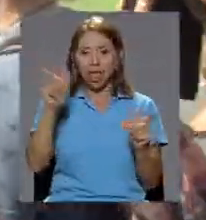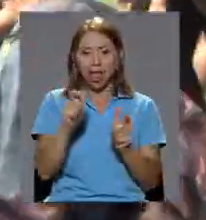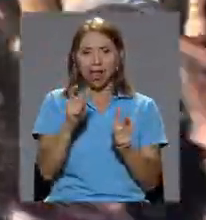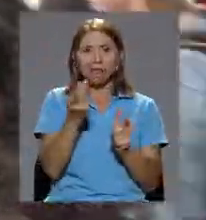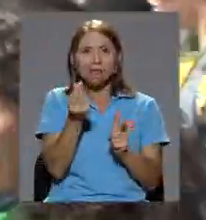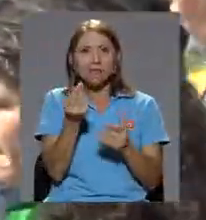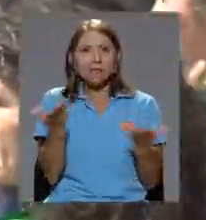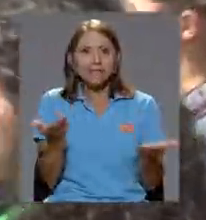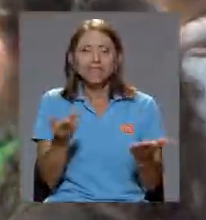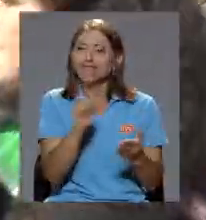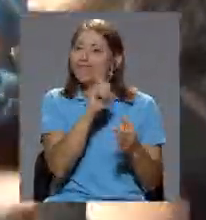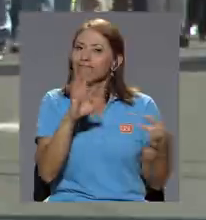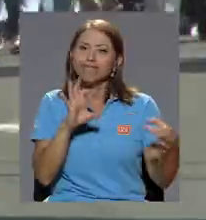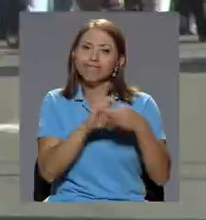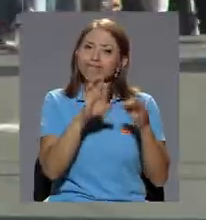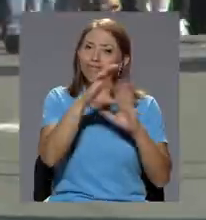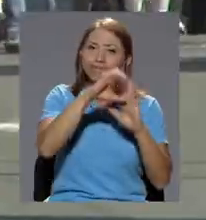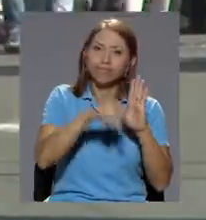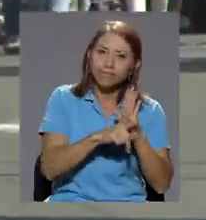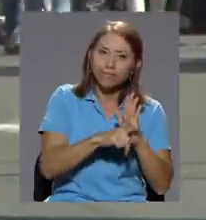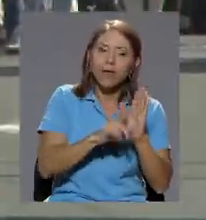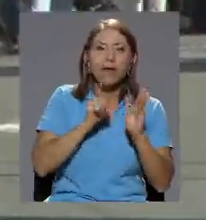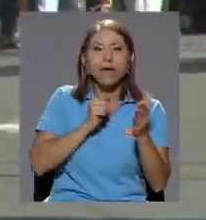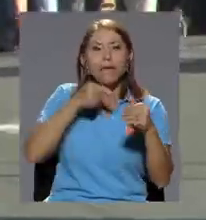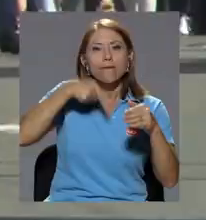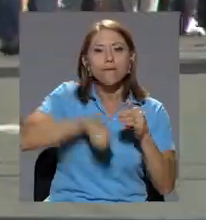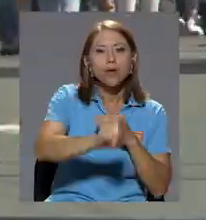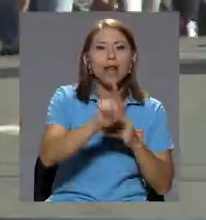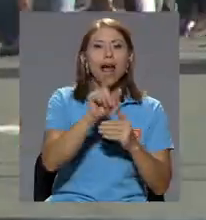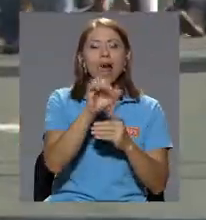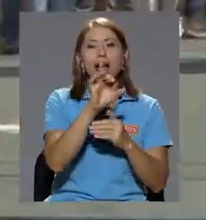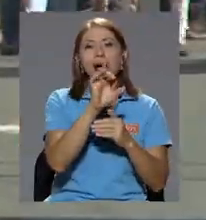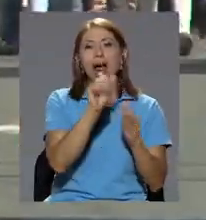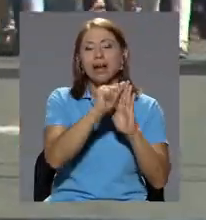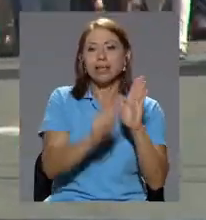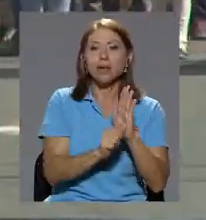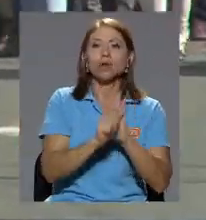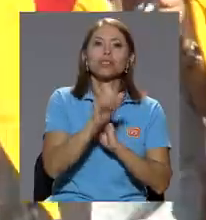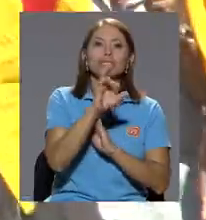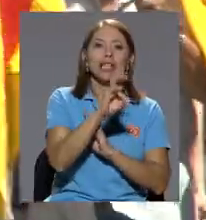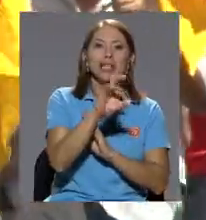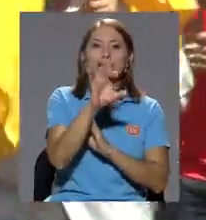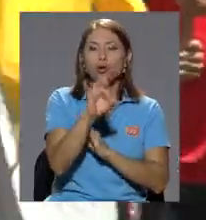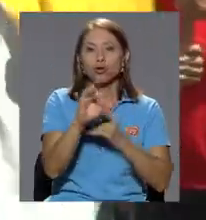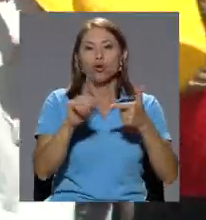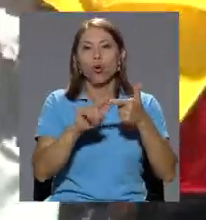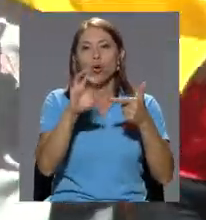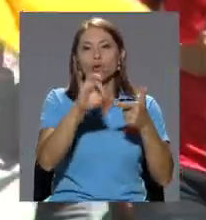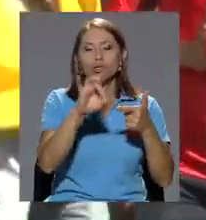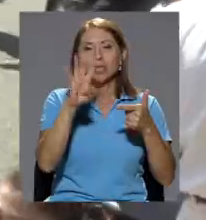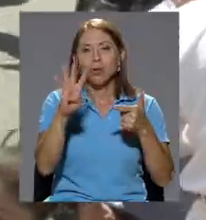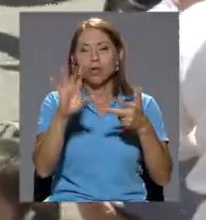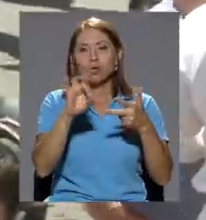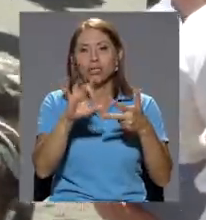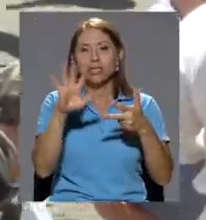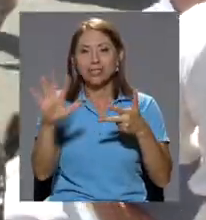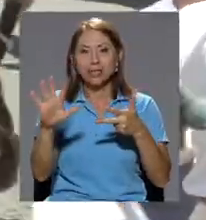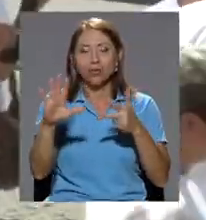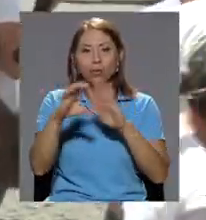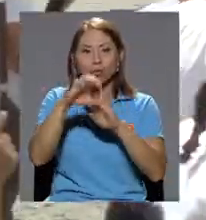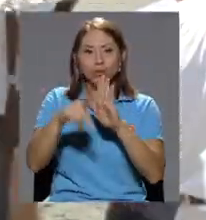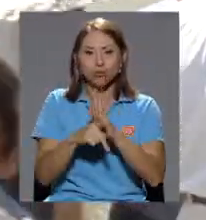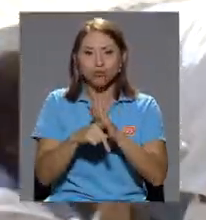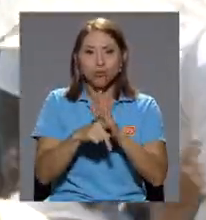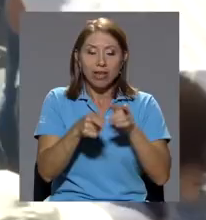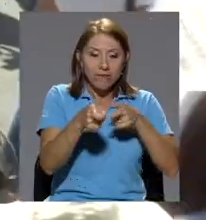inconstitucional y viola los artículos 78, 84 y 85 de la Constitución Política, que rigen a las universidades